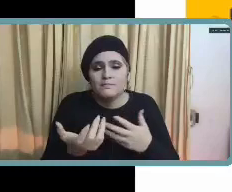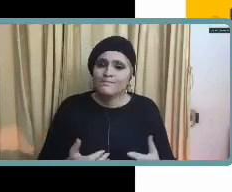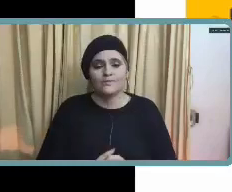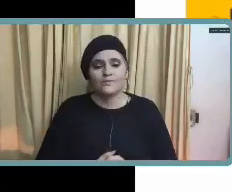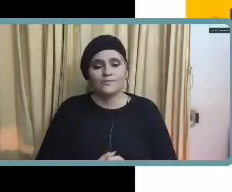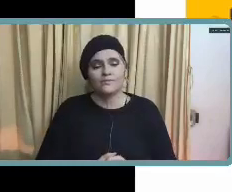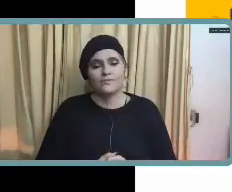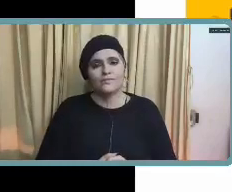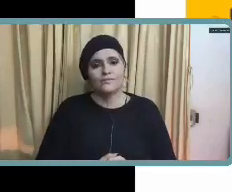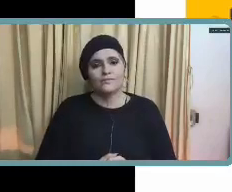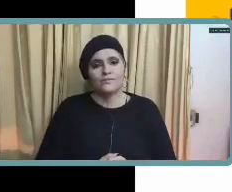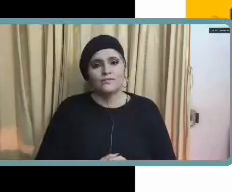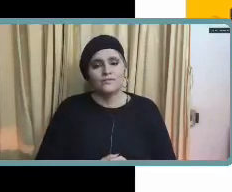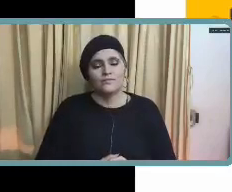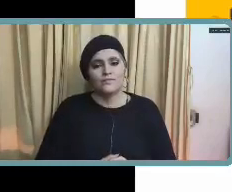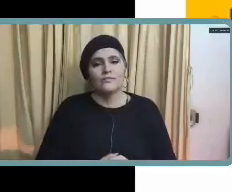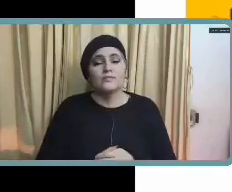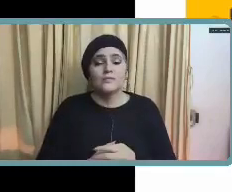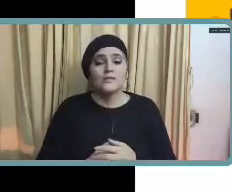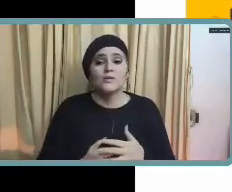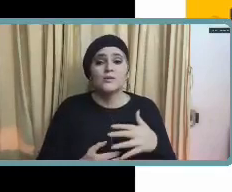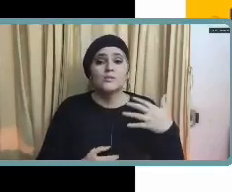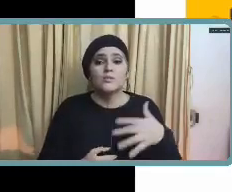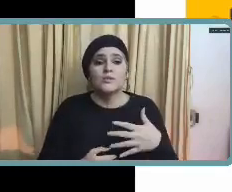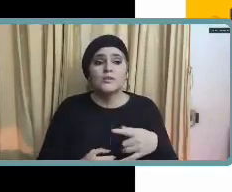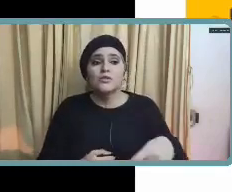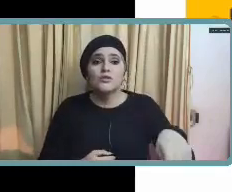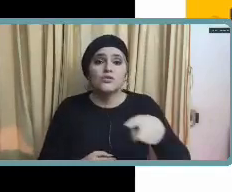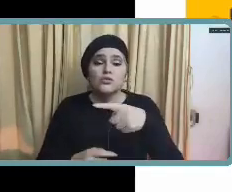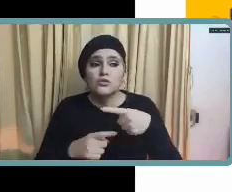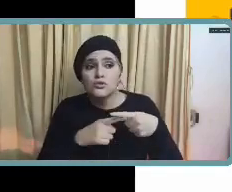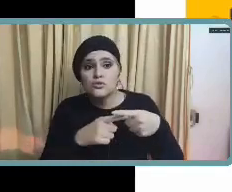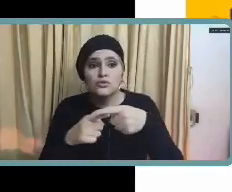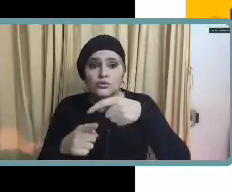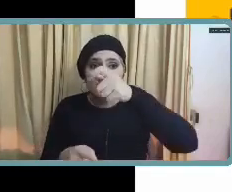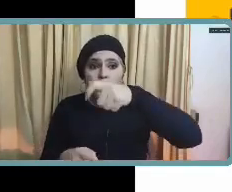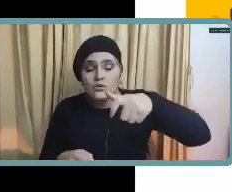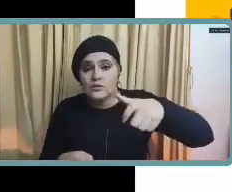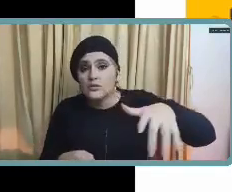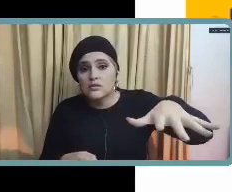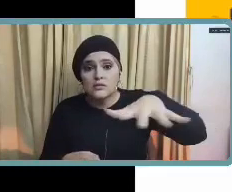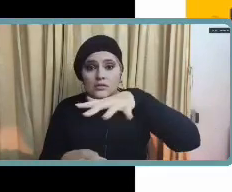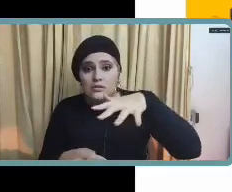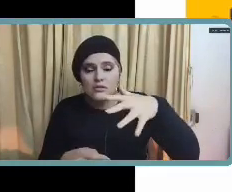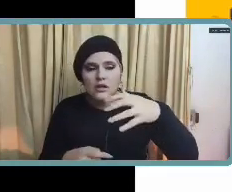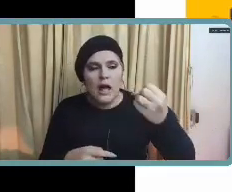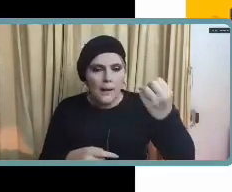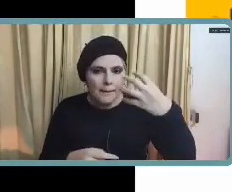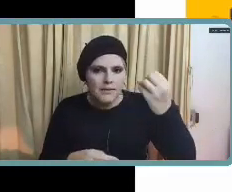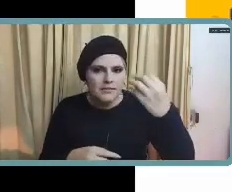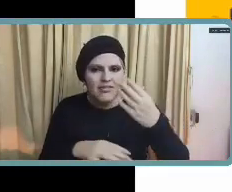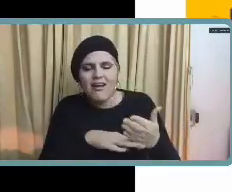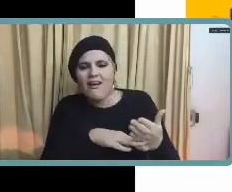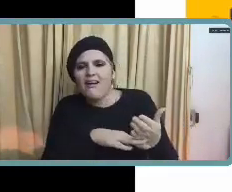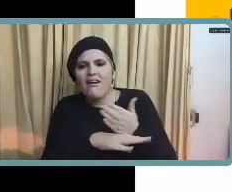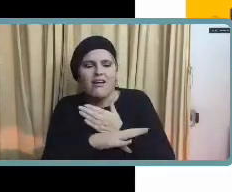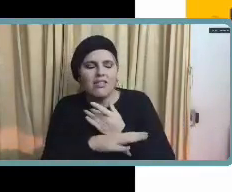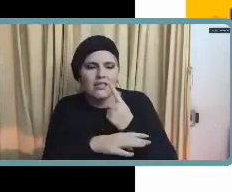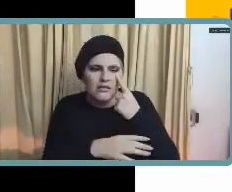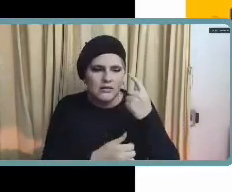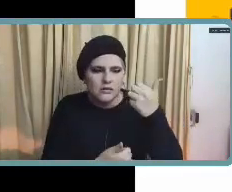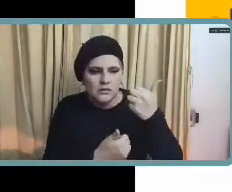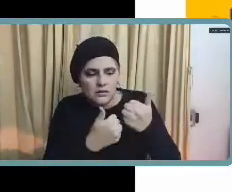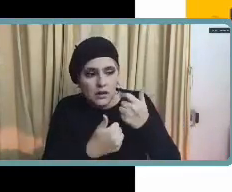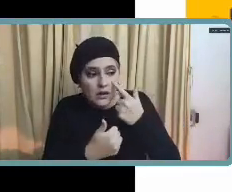digamos, lo que tenemos que hacer nosotros como sociedad es capacitarnos para hacer el diagnóstico lo más precoz posible, para entregarle las herramientas a